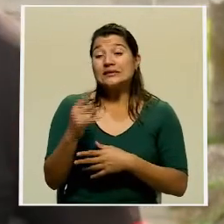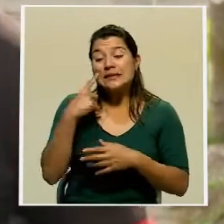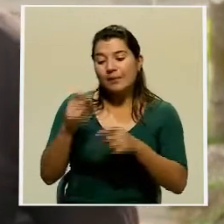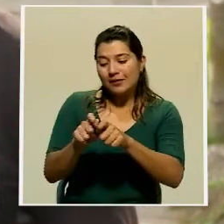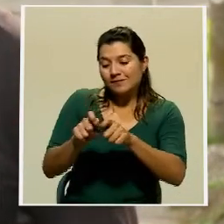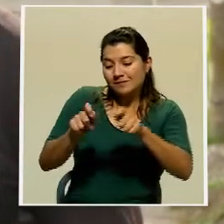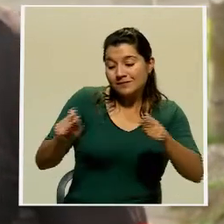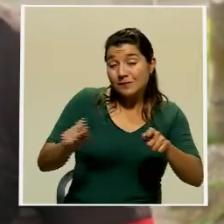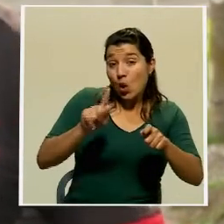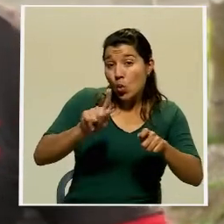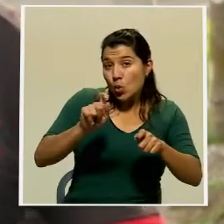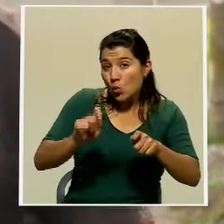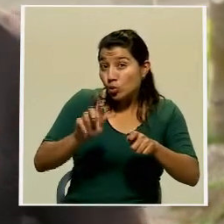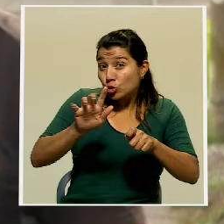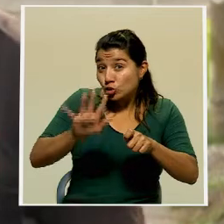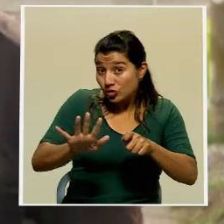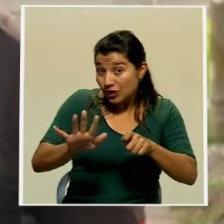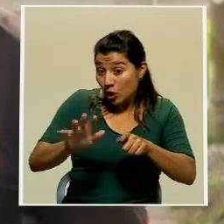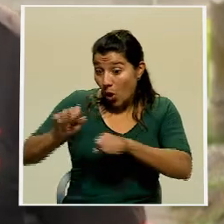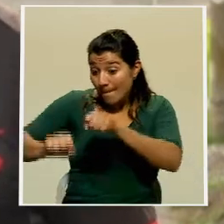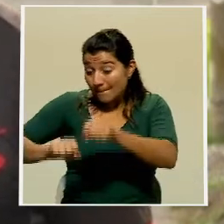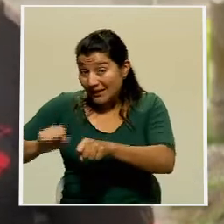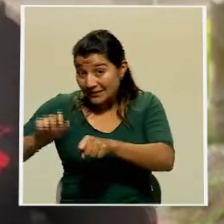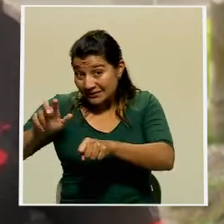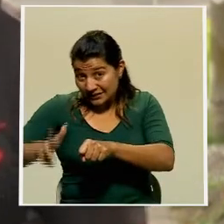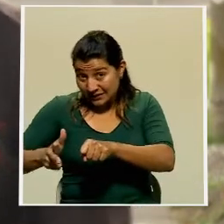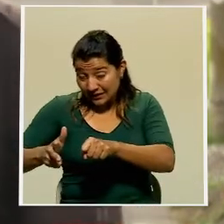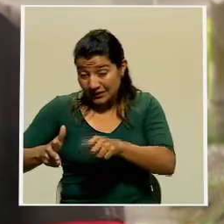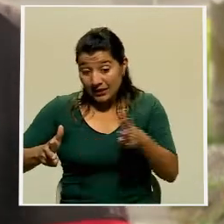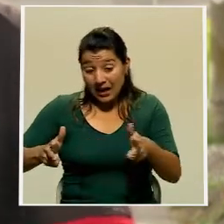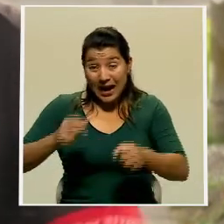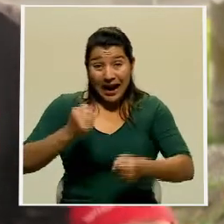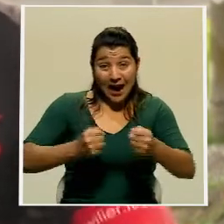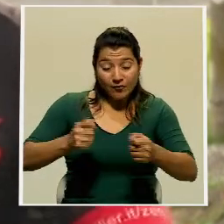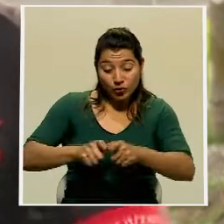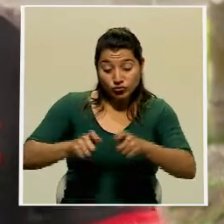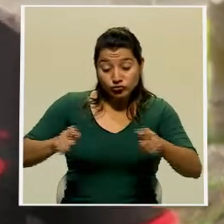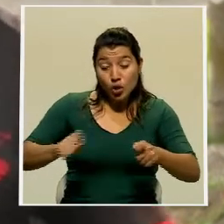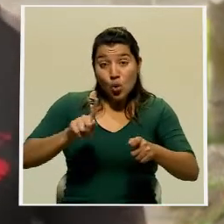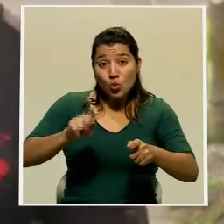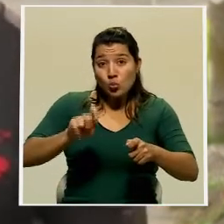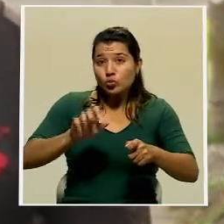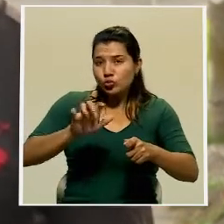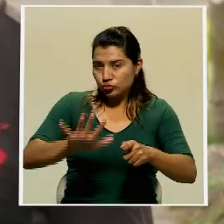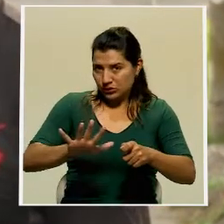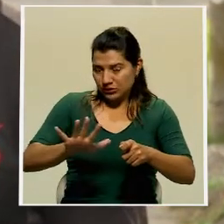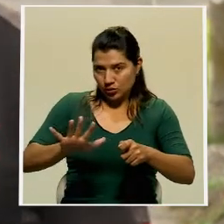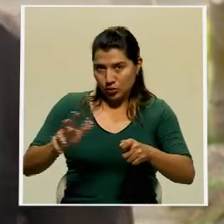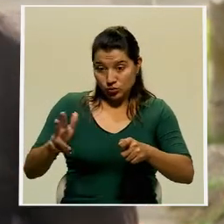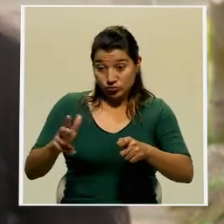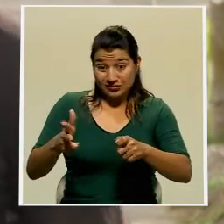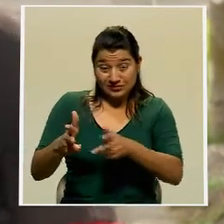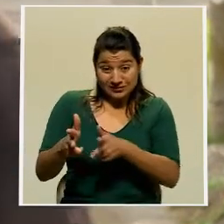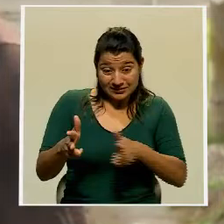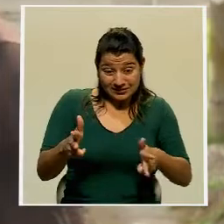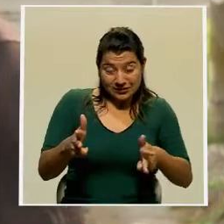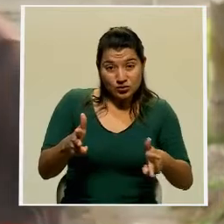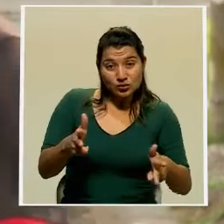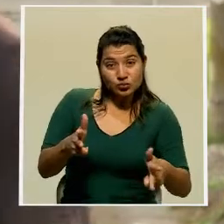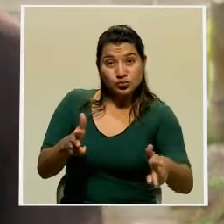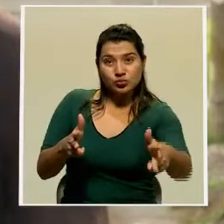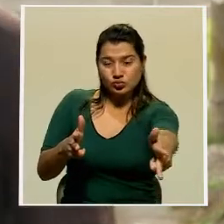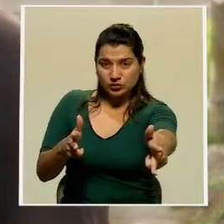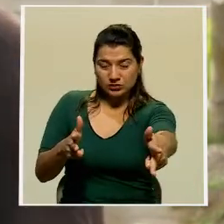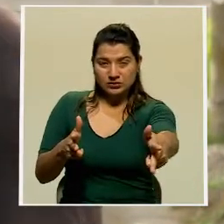cumplir el 1,5 metros no importa el tamaño de la calle, puede ser de cualquier ancho que se puede cumplir, porque el